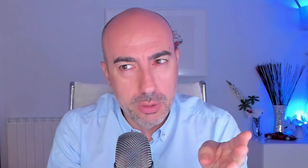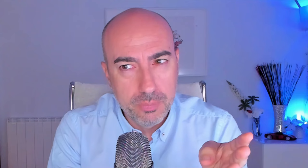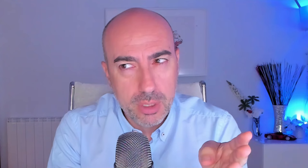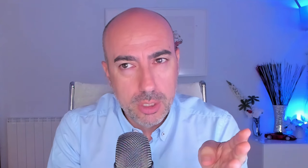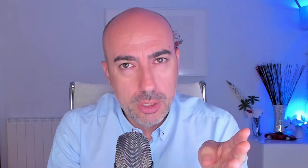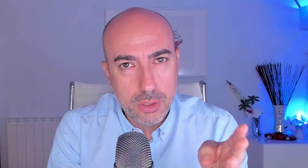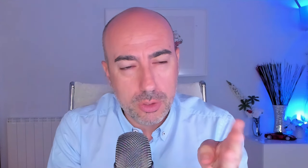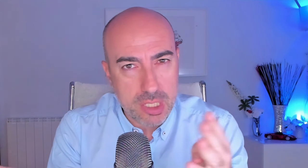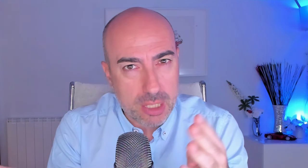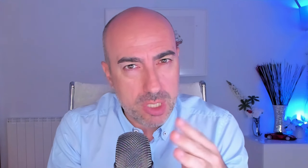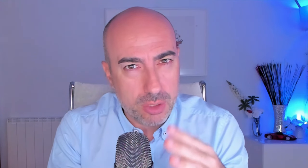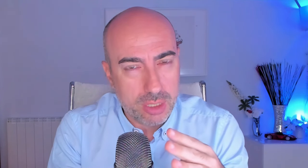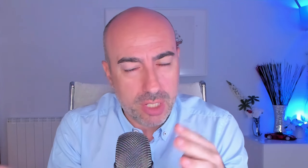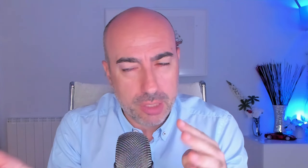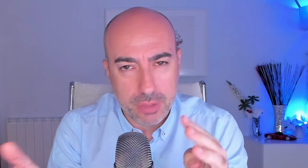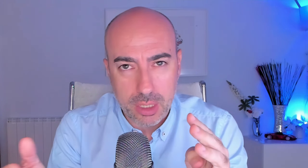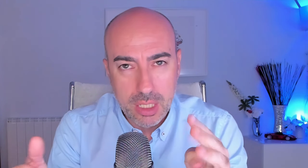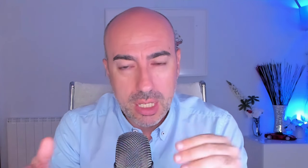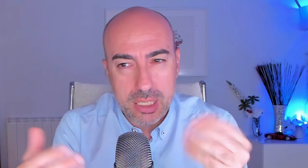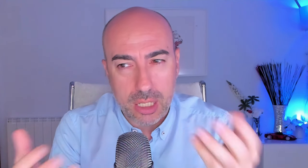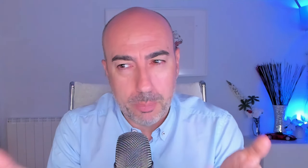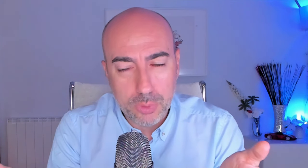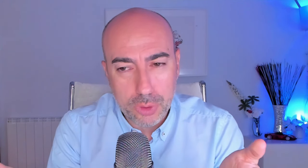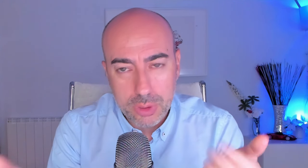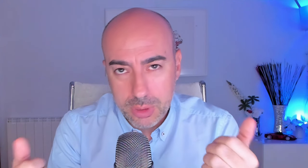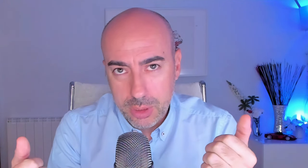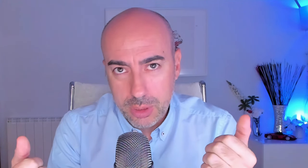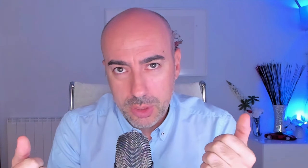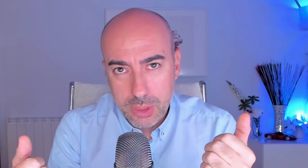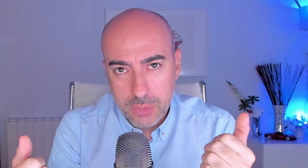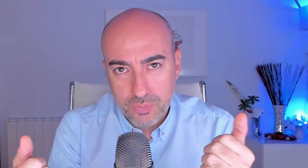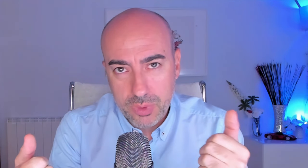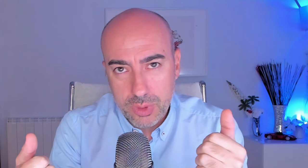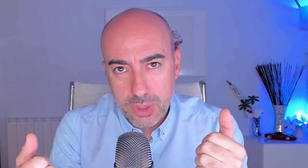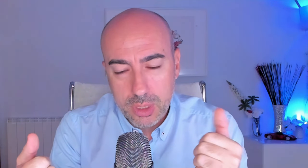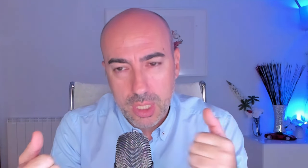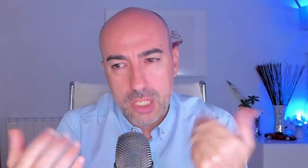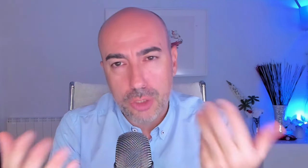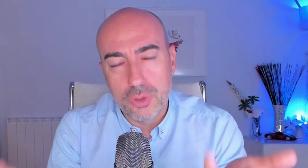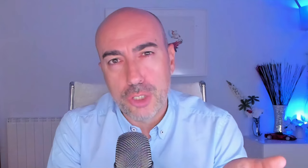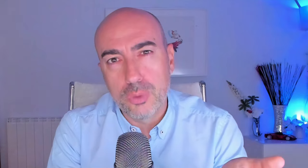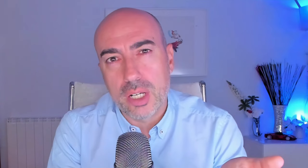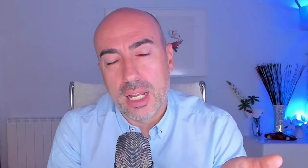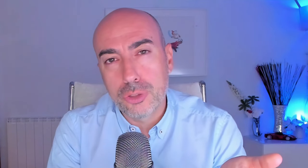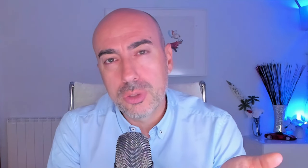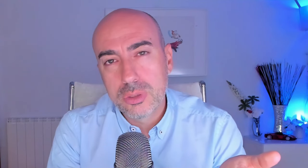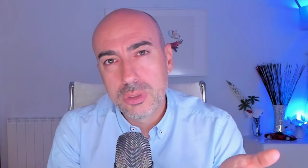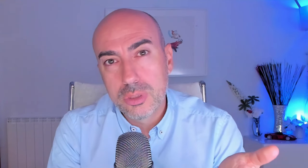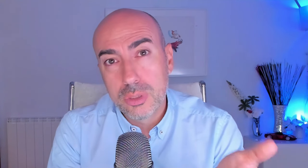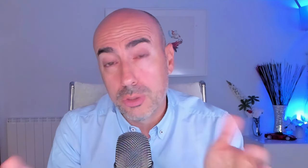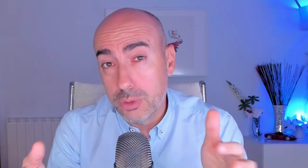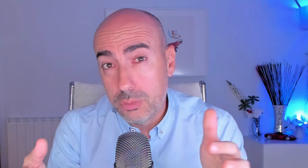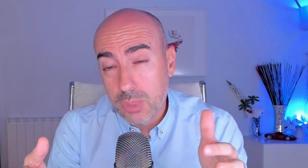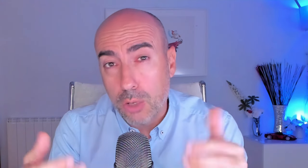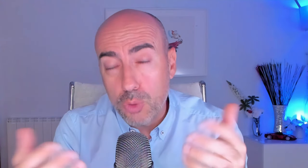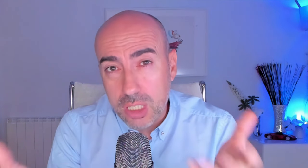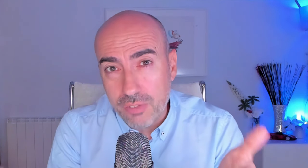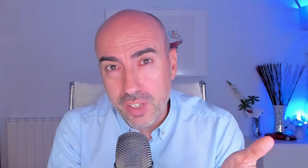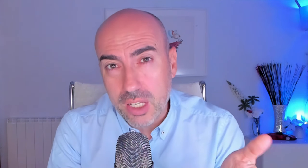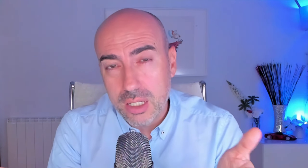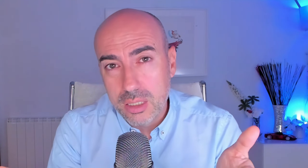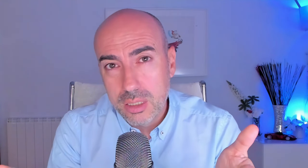me refiero, con esta cuestión que te voy a decir. ¿Hasta qué punto esto no es un relato